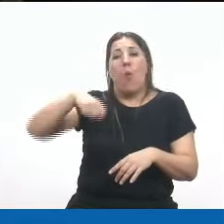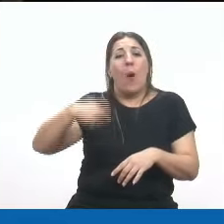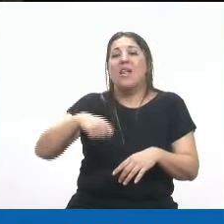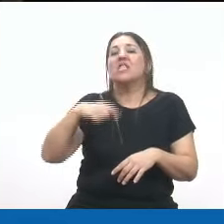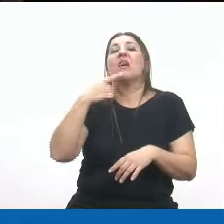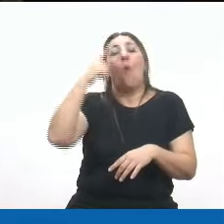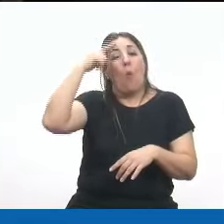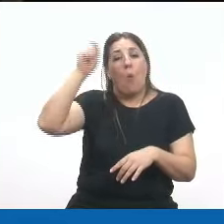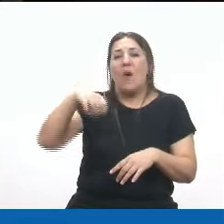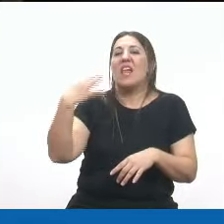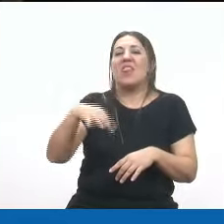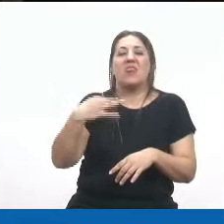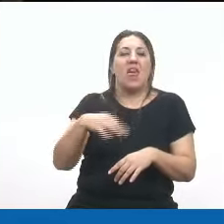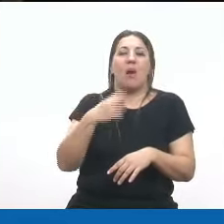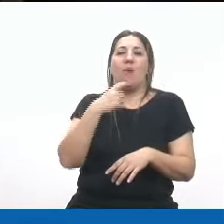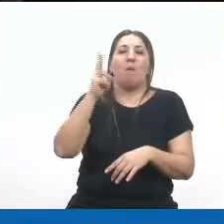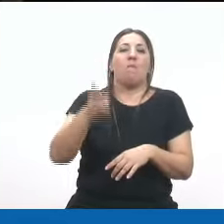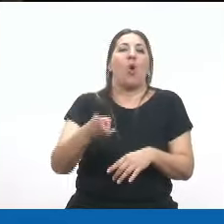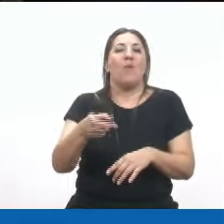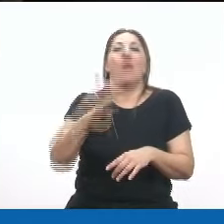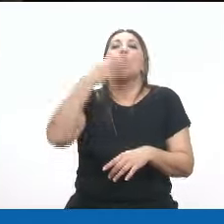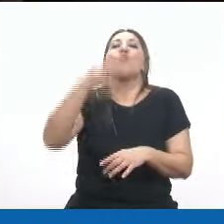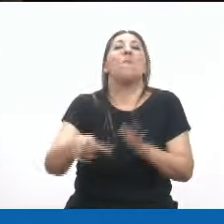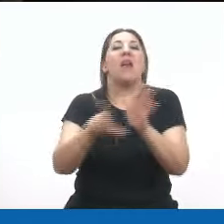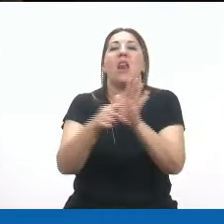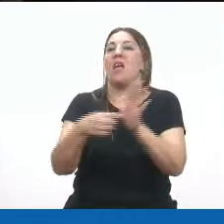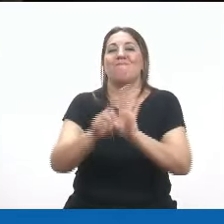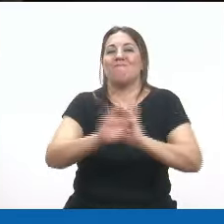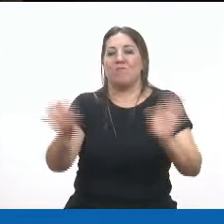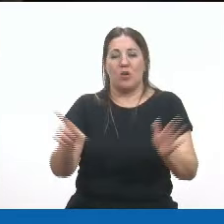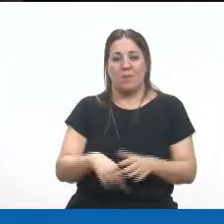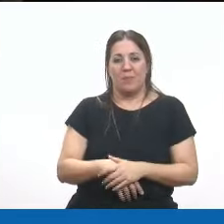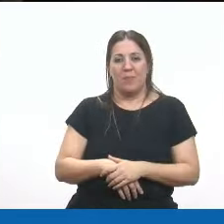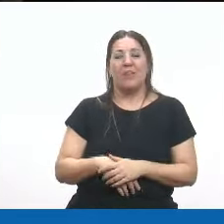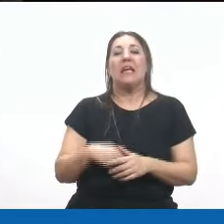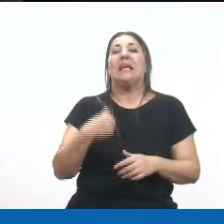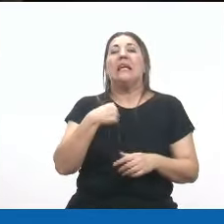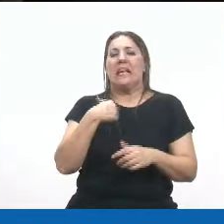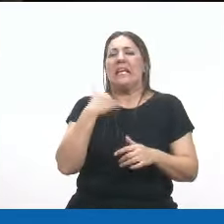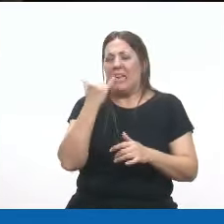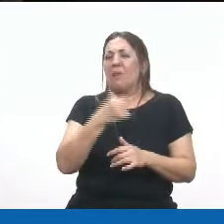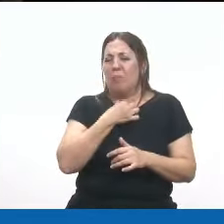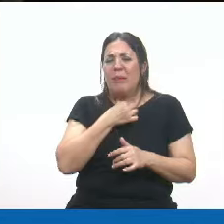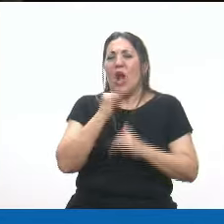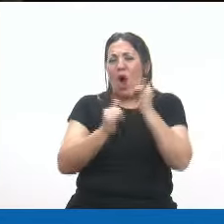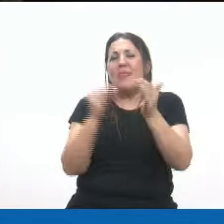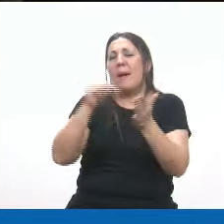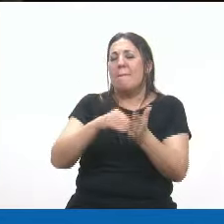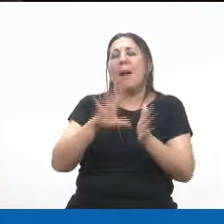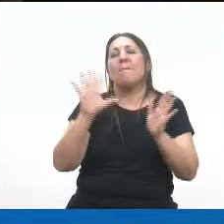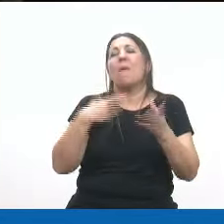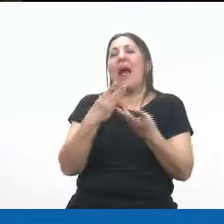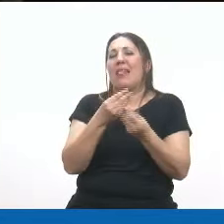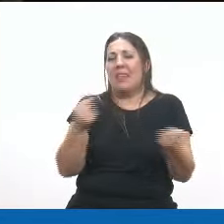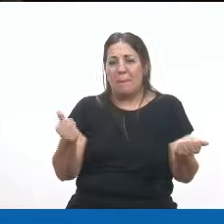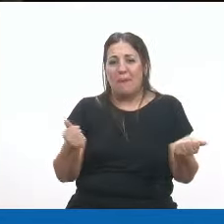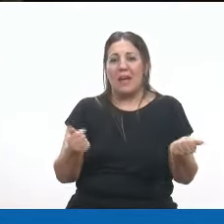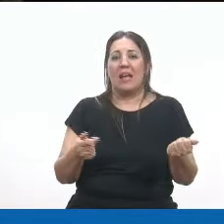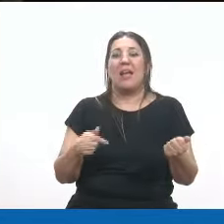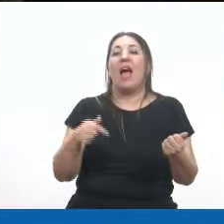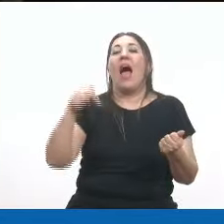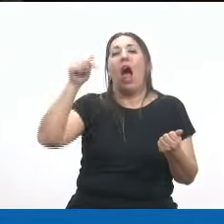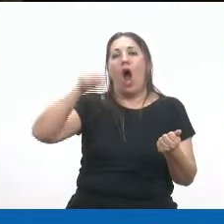cumplimiento para finalizar me quedaba mucho más pero para finalizar quiero decir algo Quienes se lavan